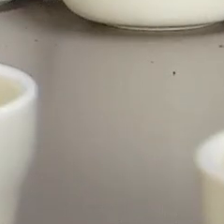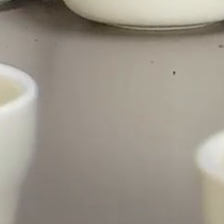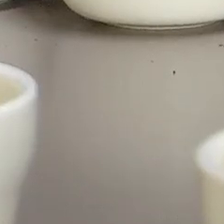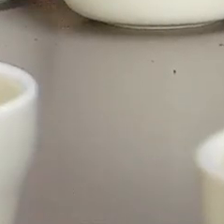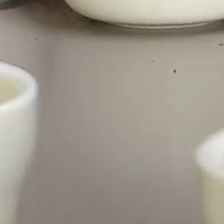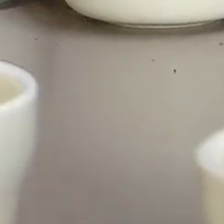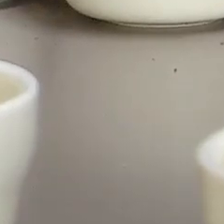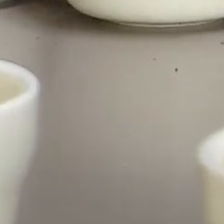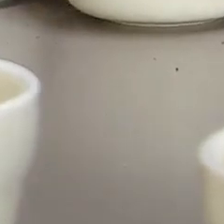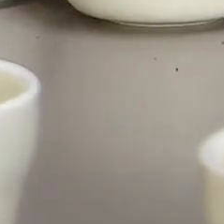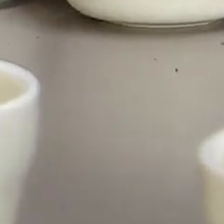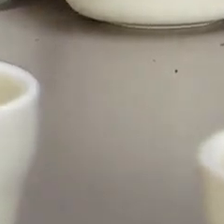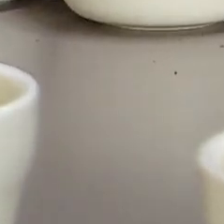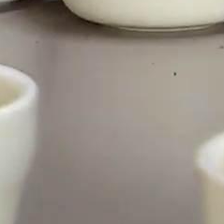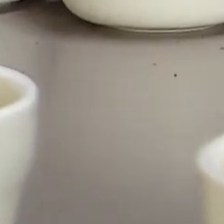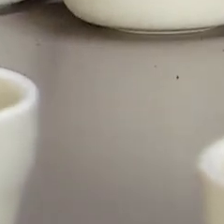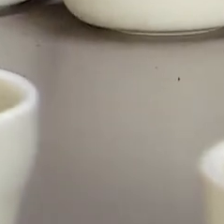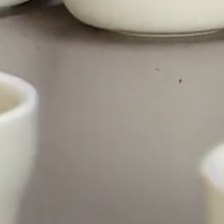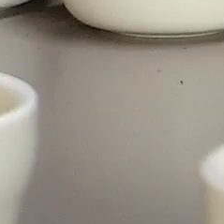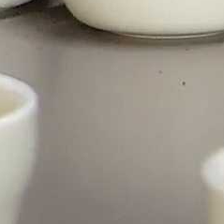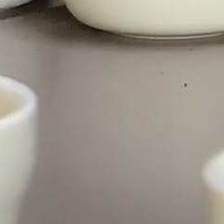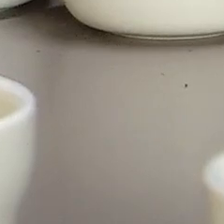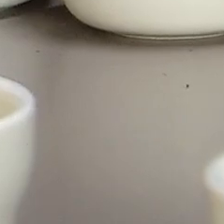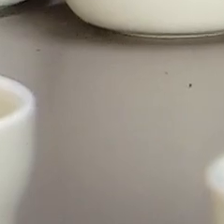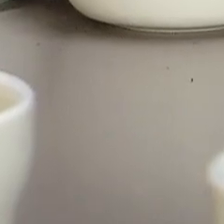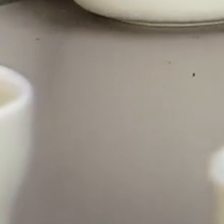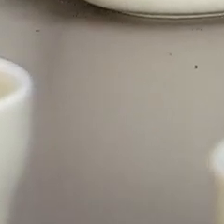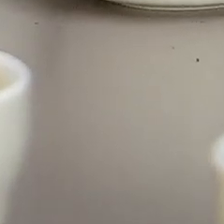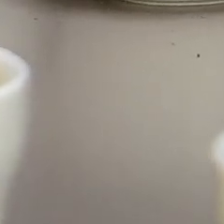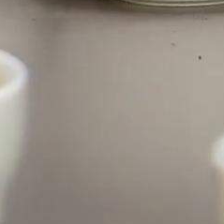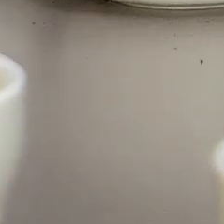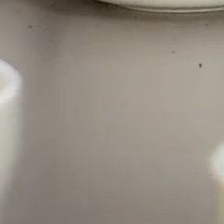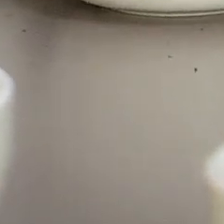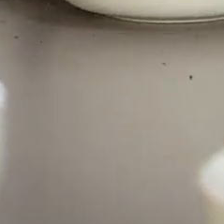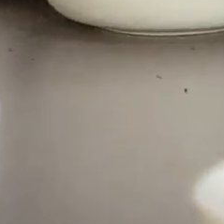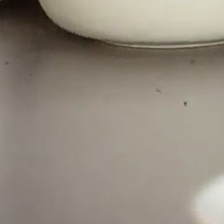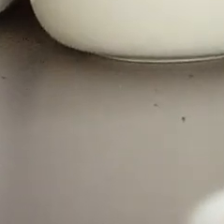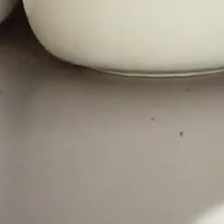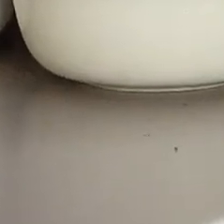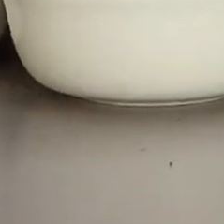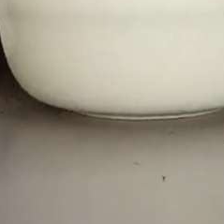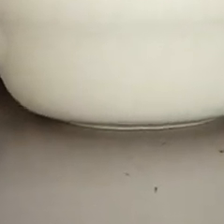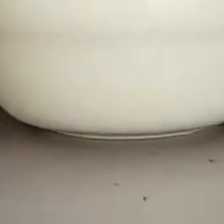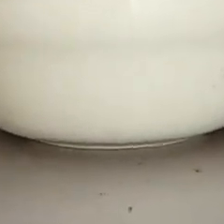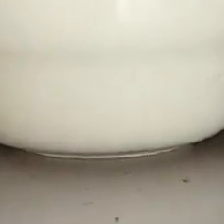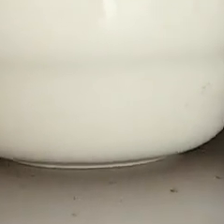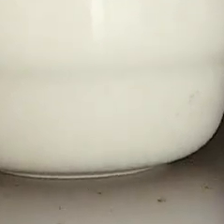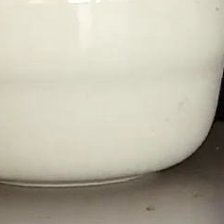Thank you.